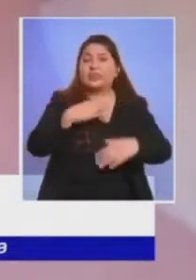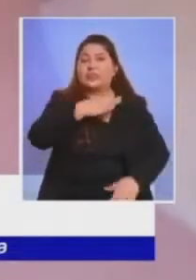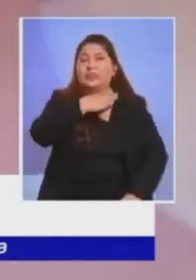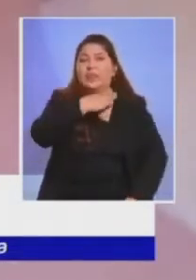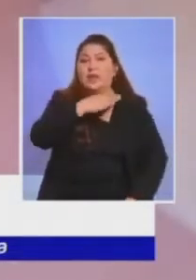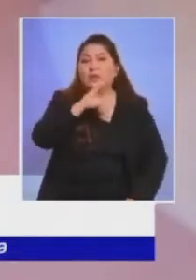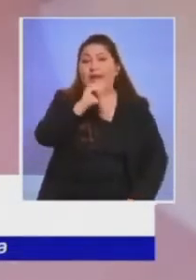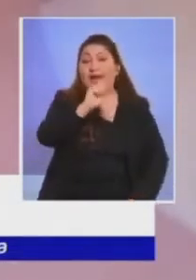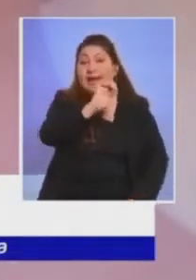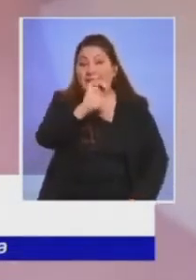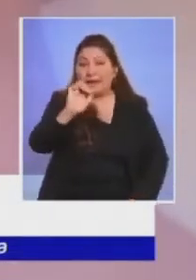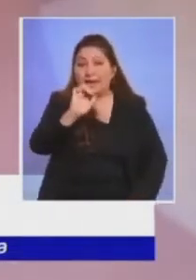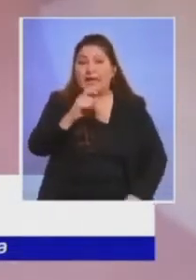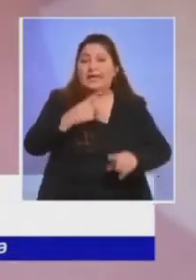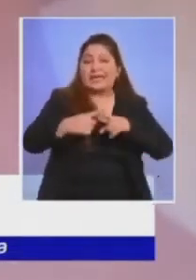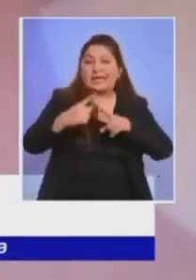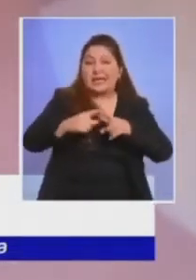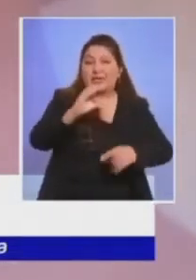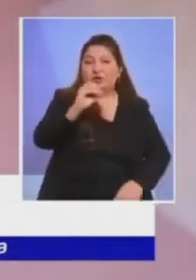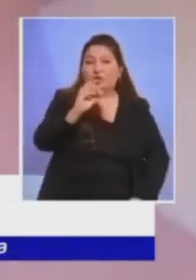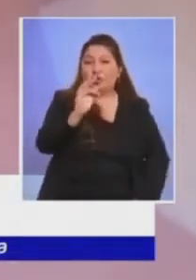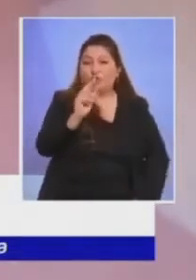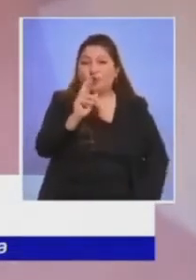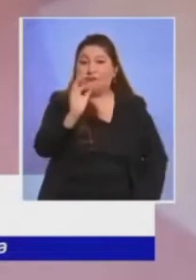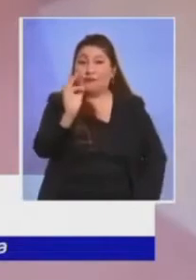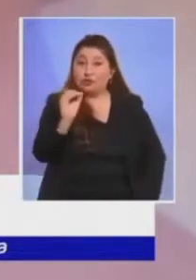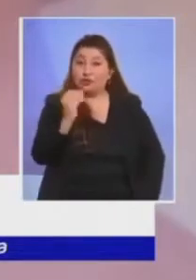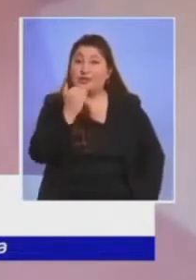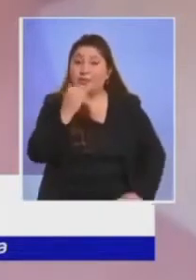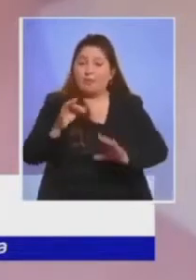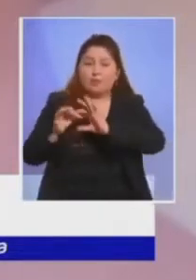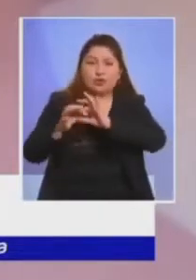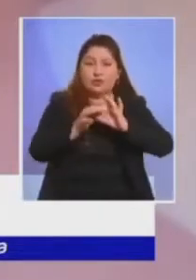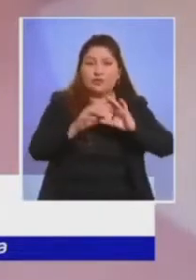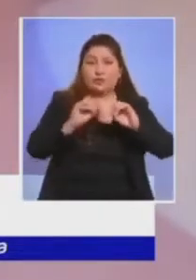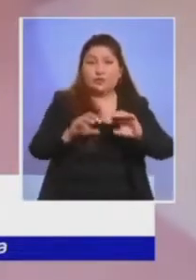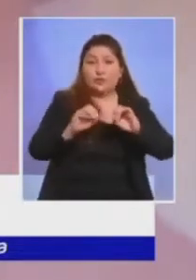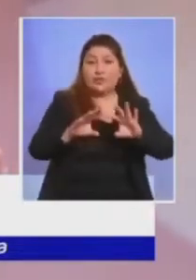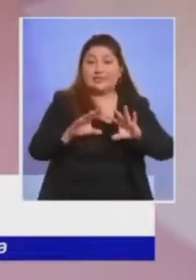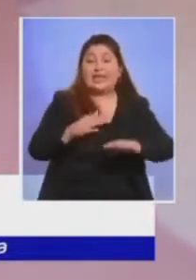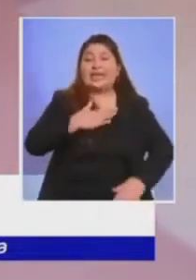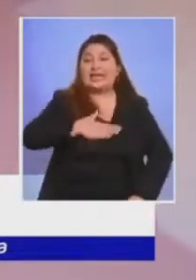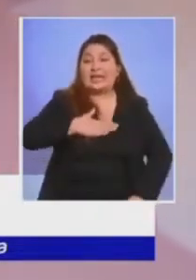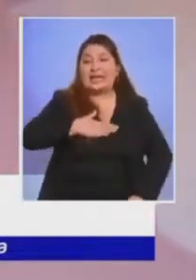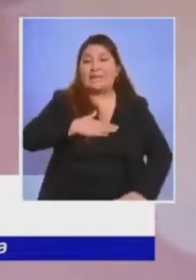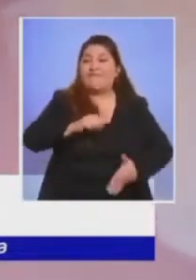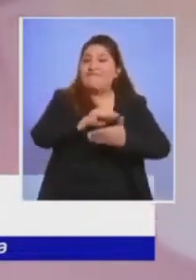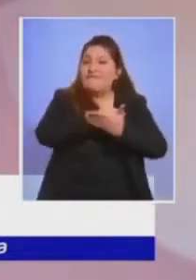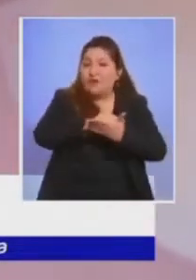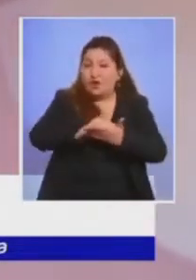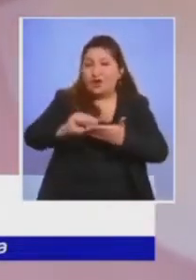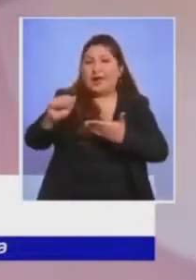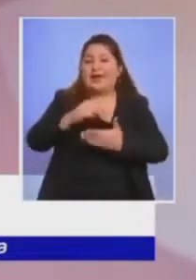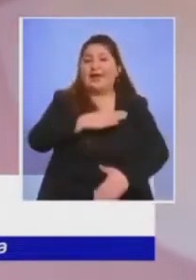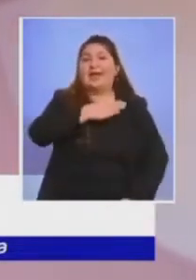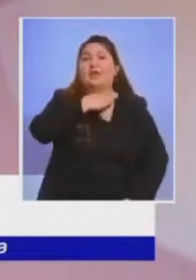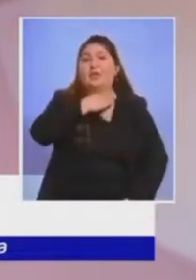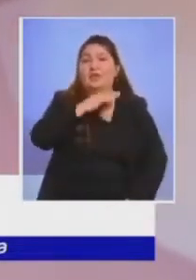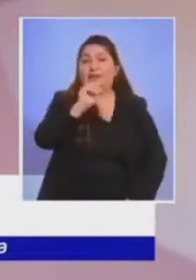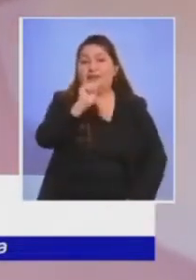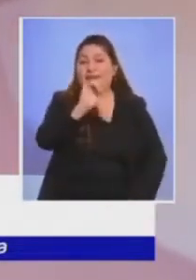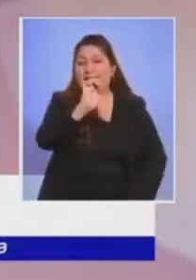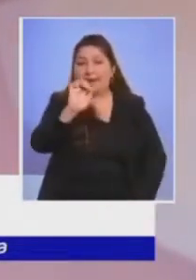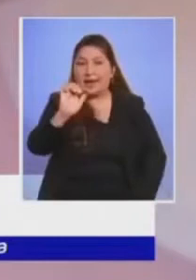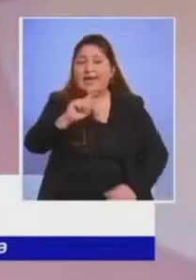los créditos Corfo también, por estudiar. Por lo tanto, vamos a condonar progresivamente la deuda del CAE y terminar, por cierto, con este modelo de financiamiento